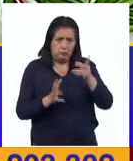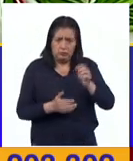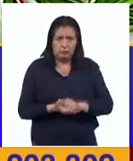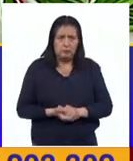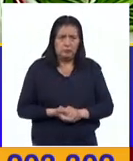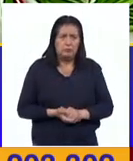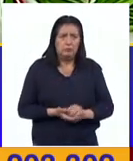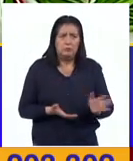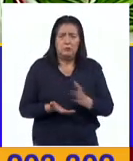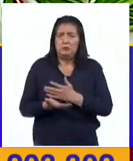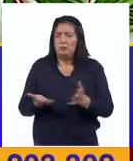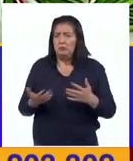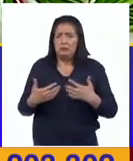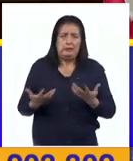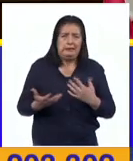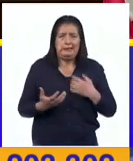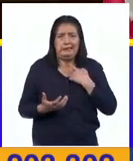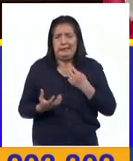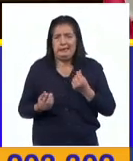el voto de aquellos peruanos que no encuentran cómo recuperar su economía, de aquellos